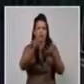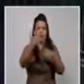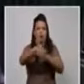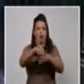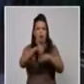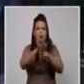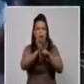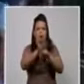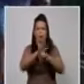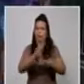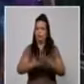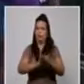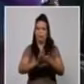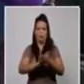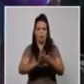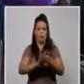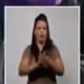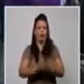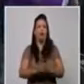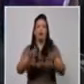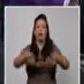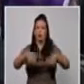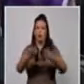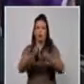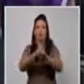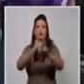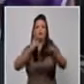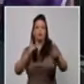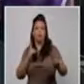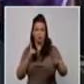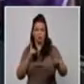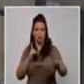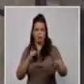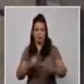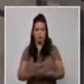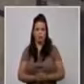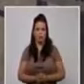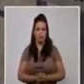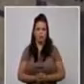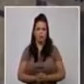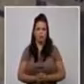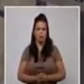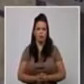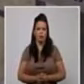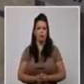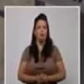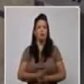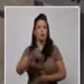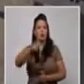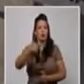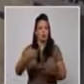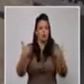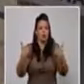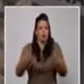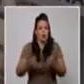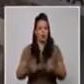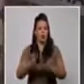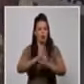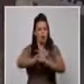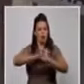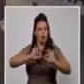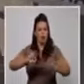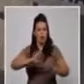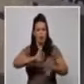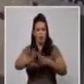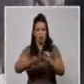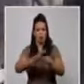la limpieza y el distanciamiento social. Gilberto Suárez Hernández, subdirector de Higiene y Epidemiología, destacó que para